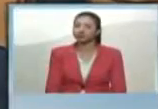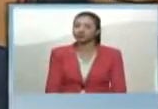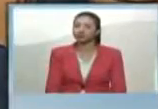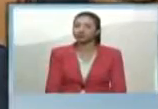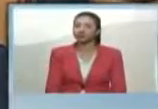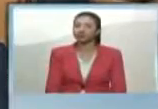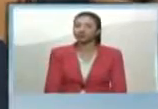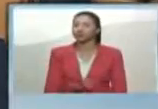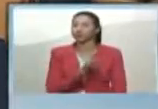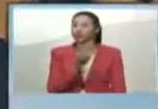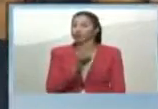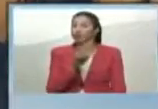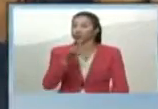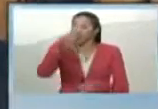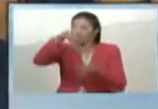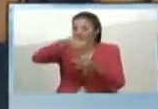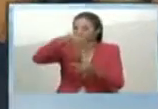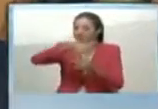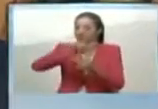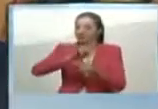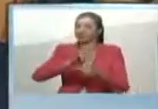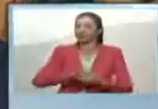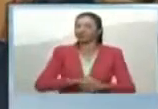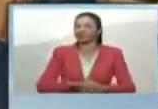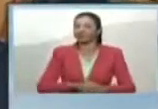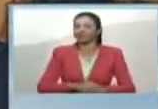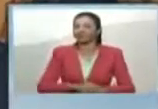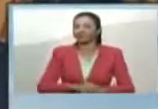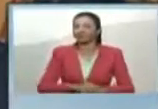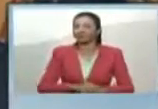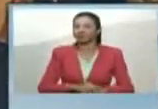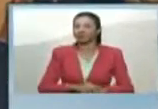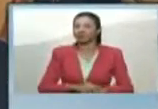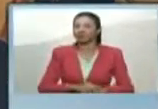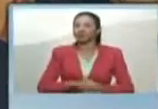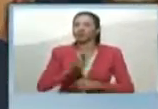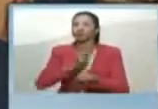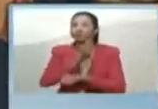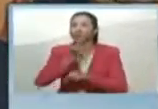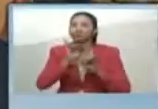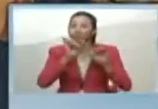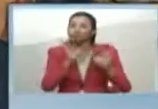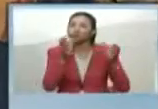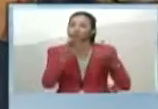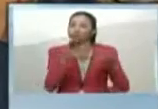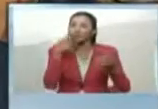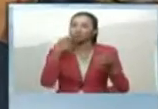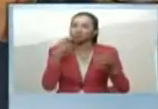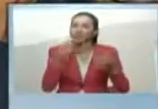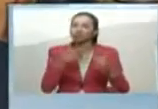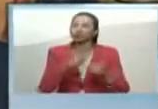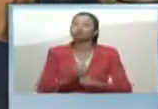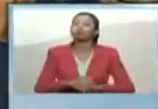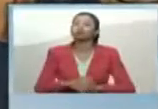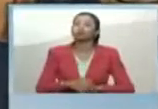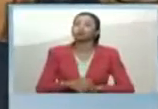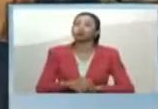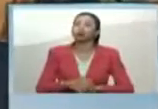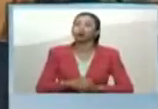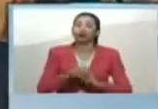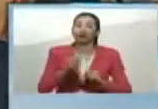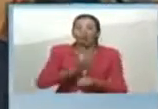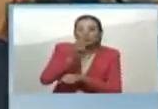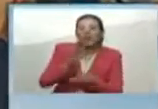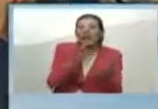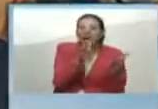voto, sino por la vía de las armas y del golpe de Estado, ellos lograron por 48 horas lo que no pudieron con los